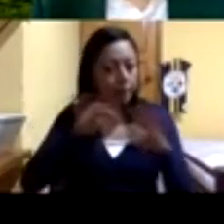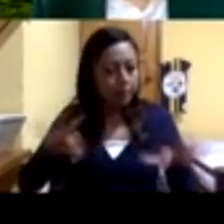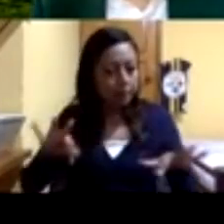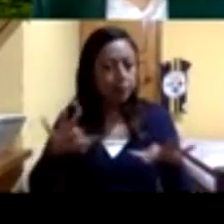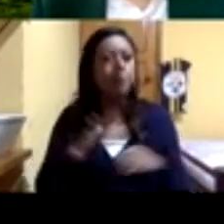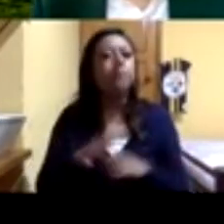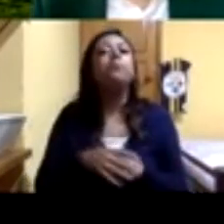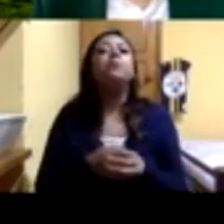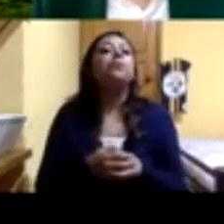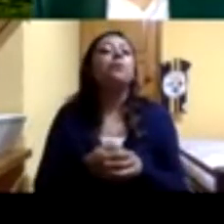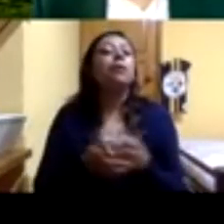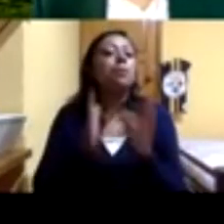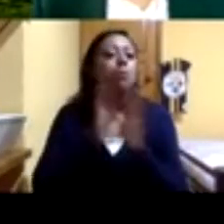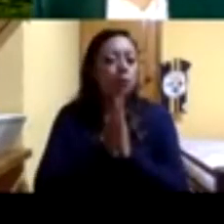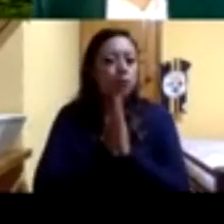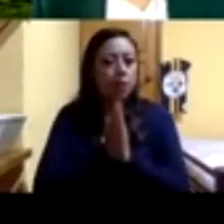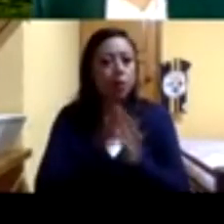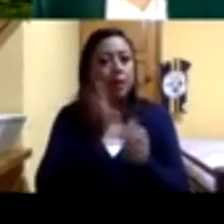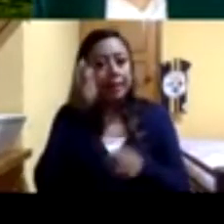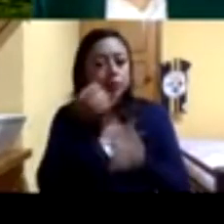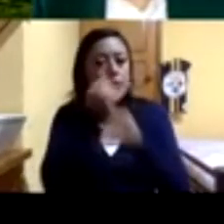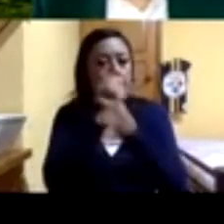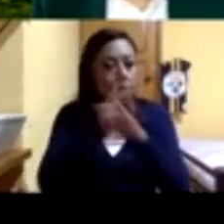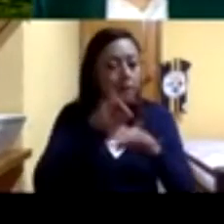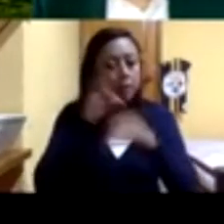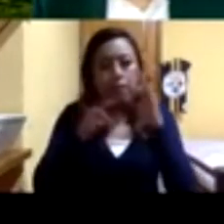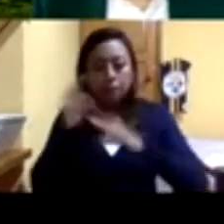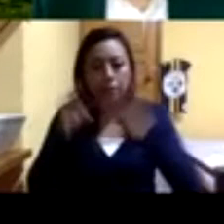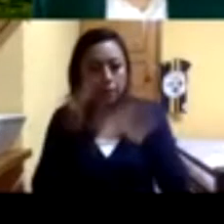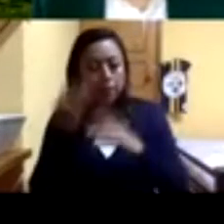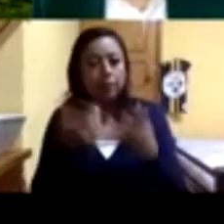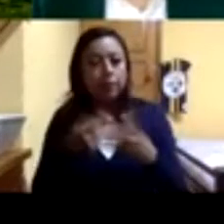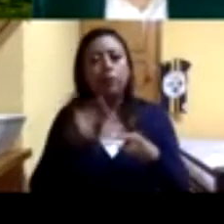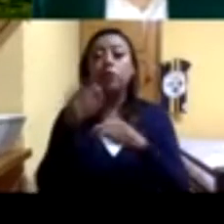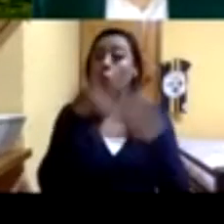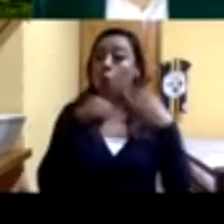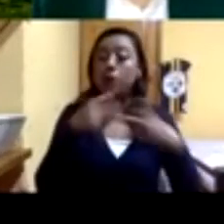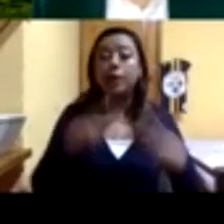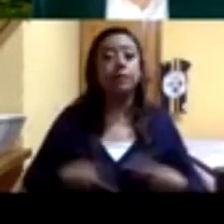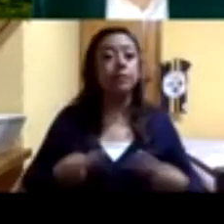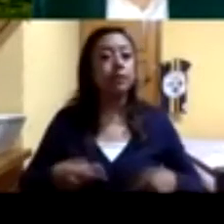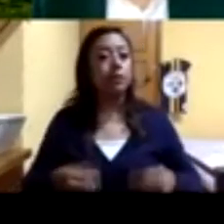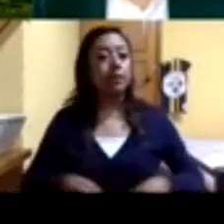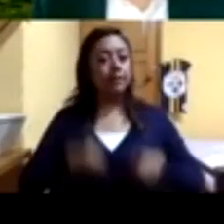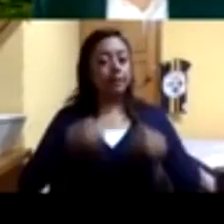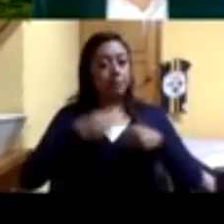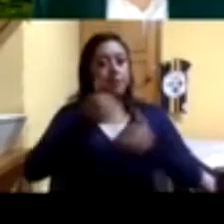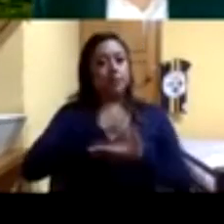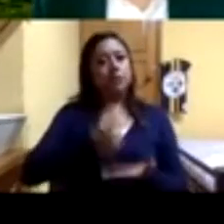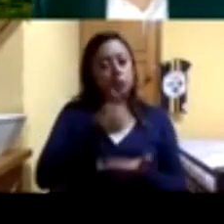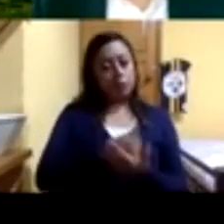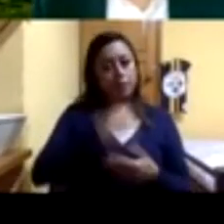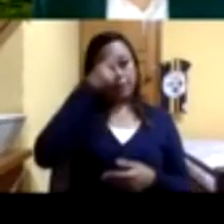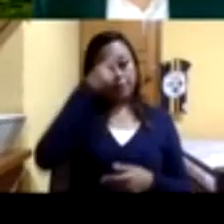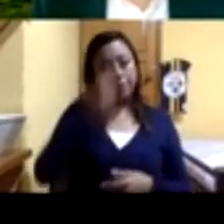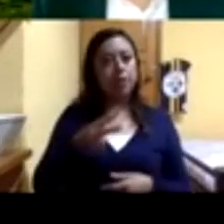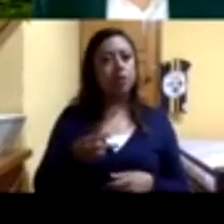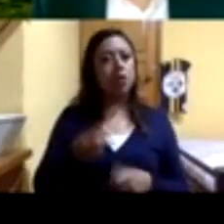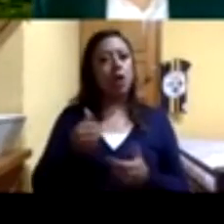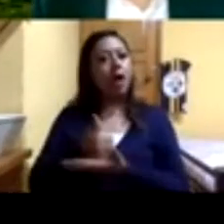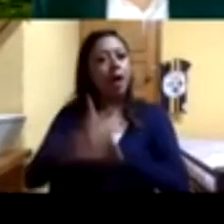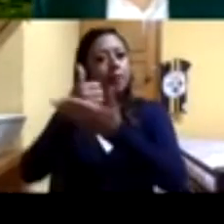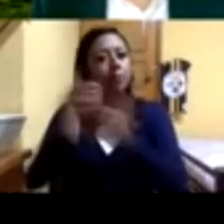todos los que habitamos en la capital del país a participar en la vida pública de